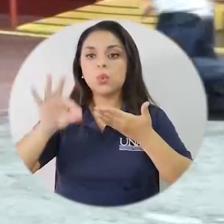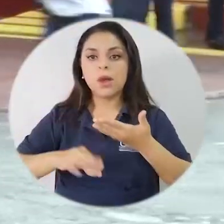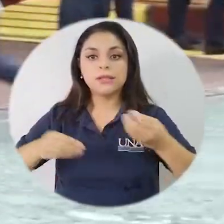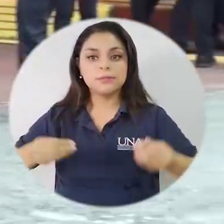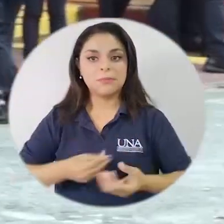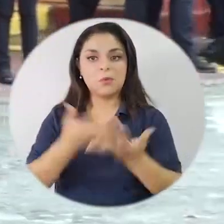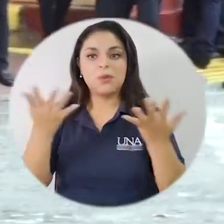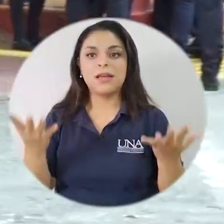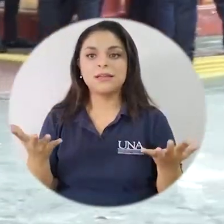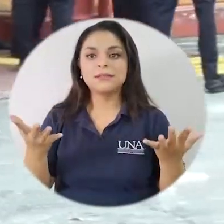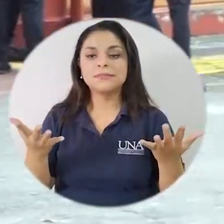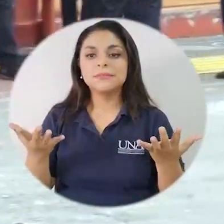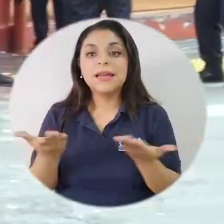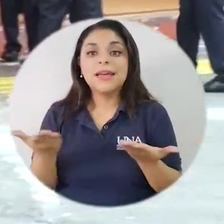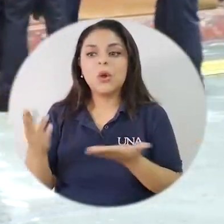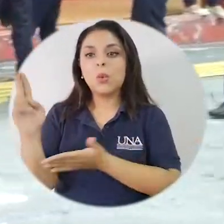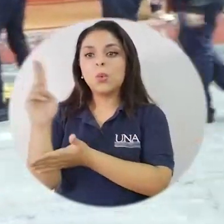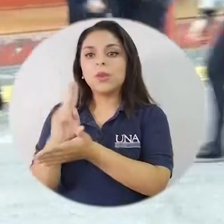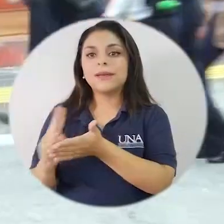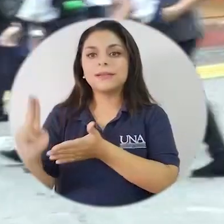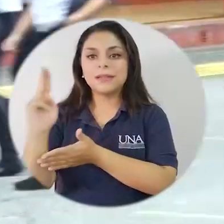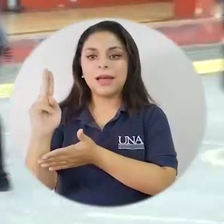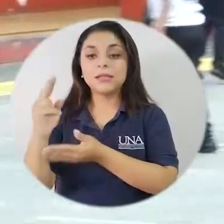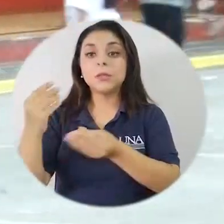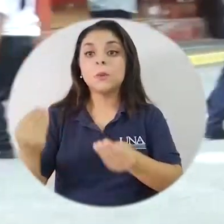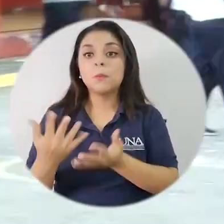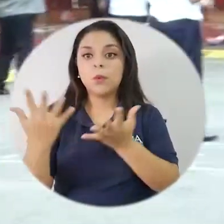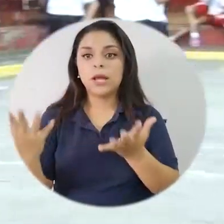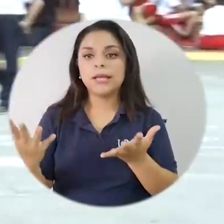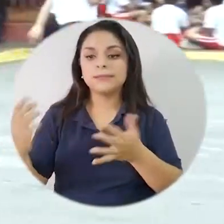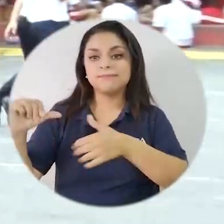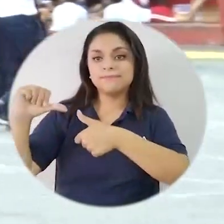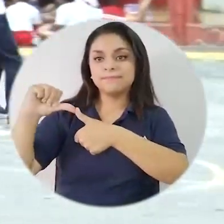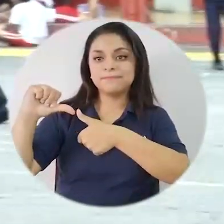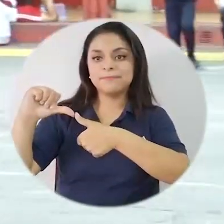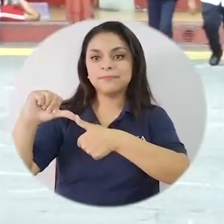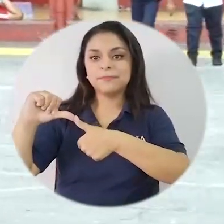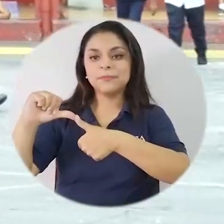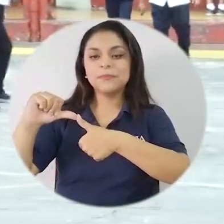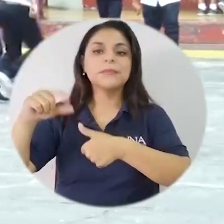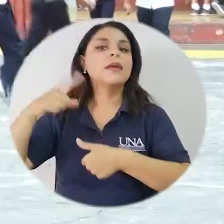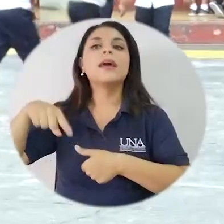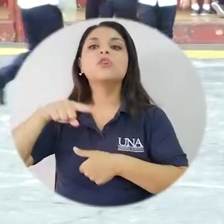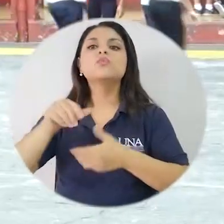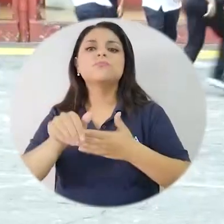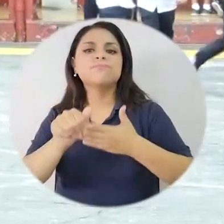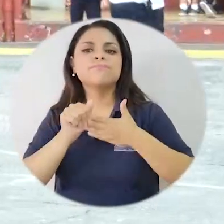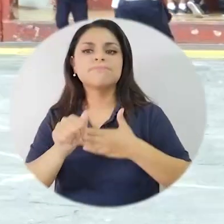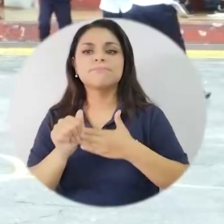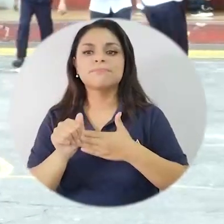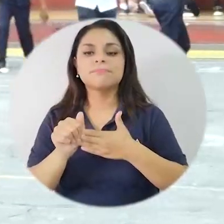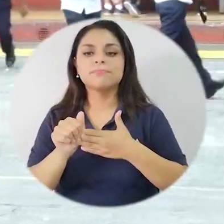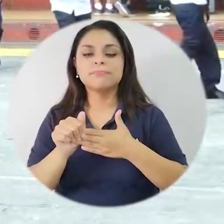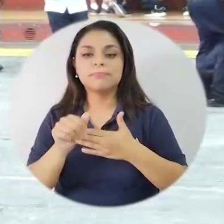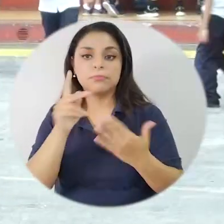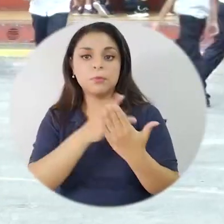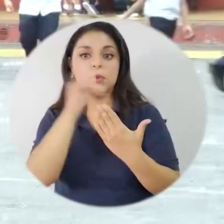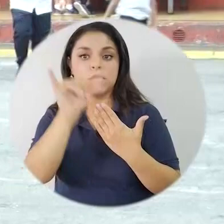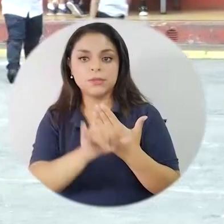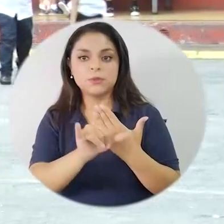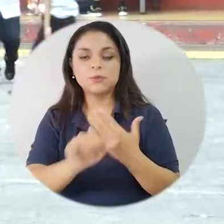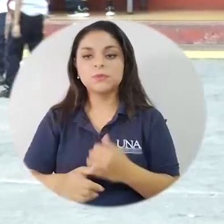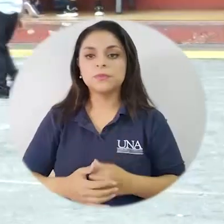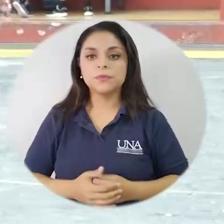niños de escuelas públicas, donde las universidades públicas de Centroamérica fueran las que